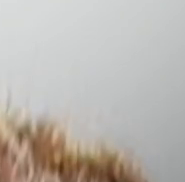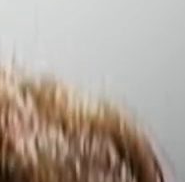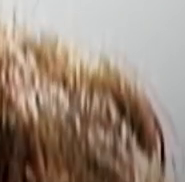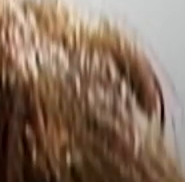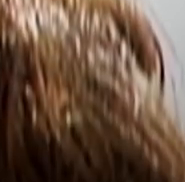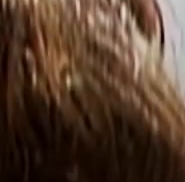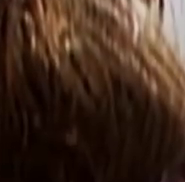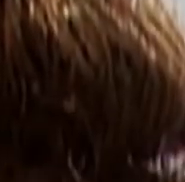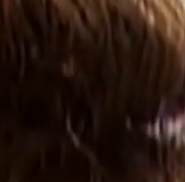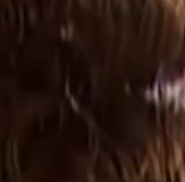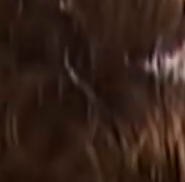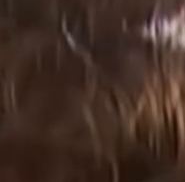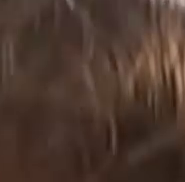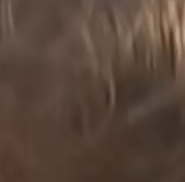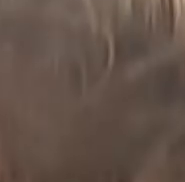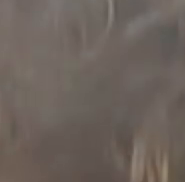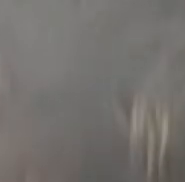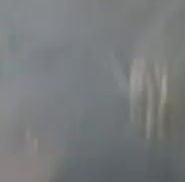Thank you.